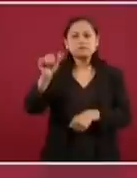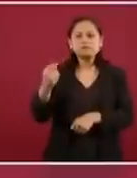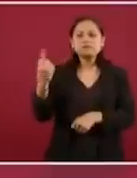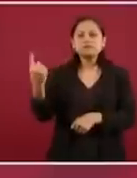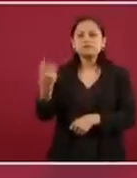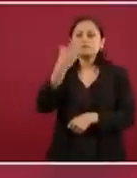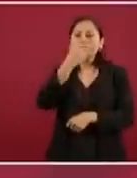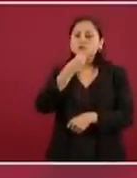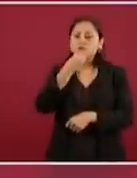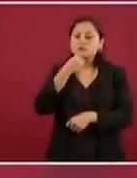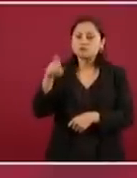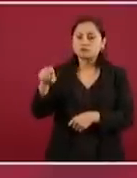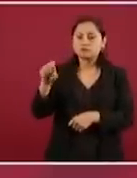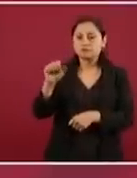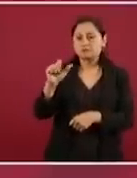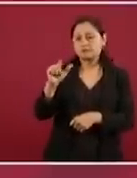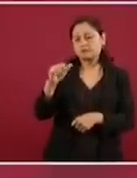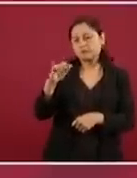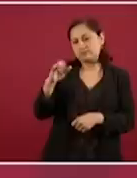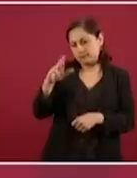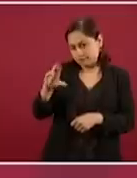que nunca falta,